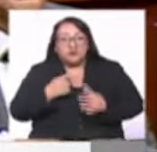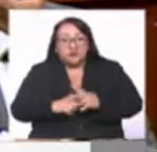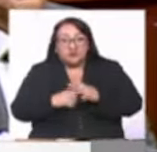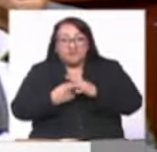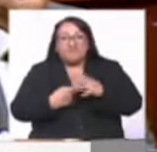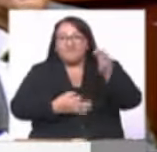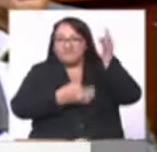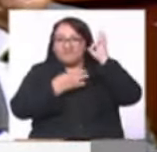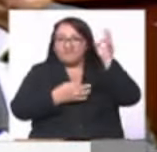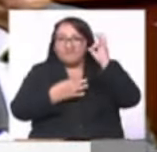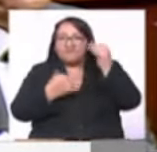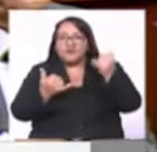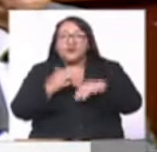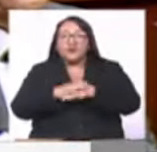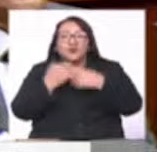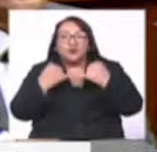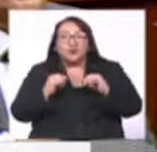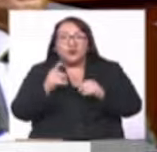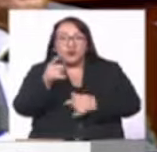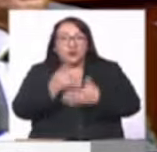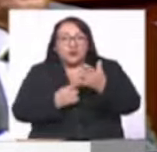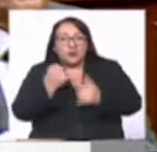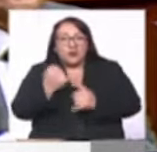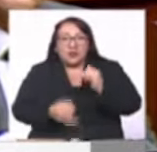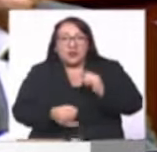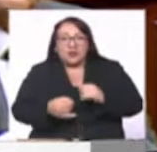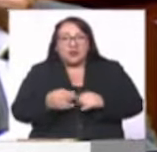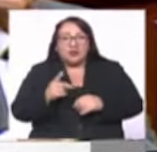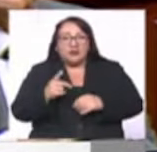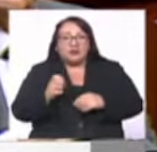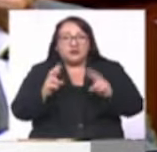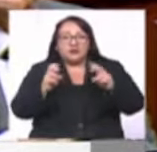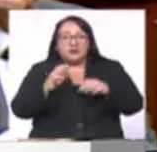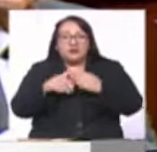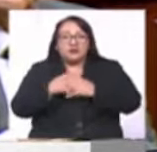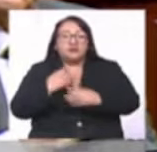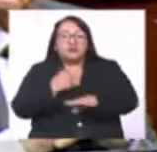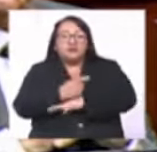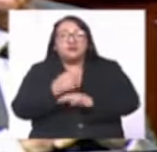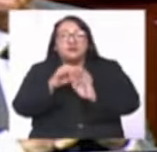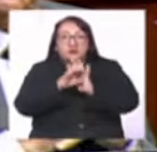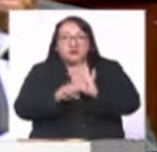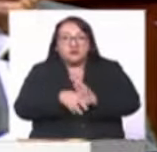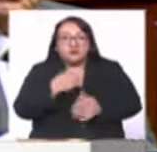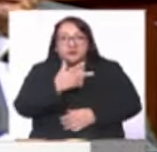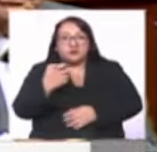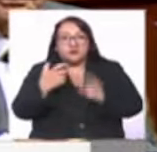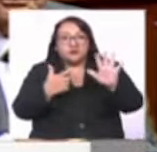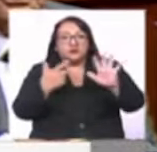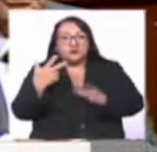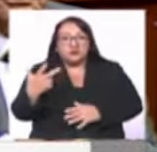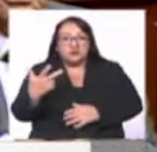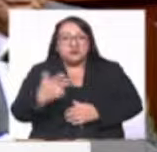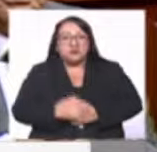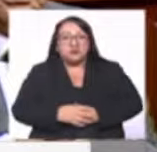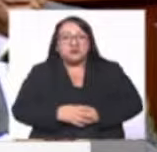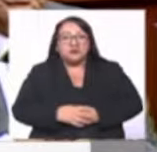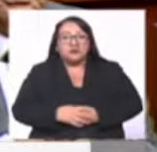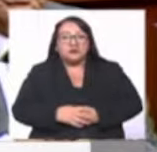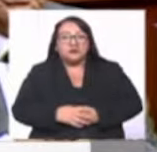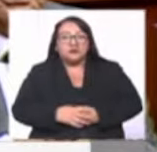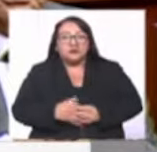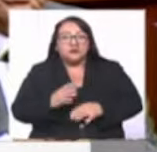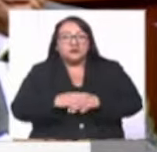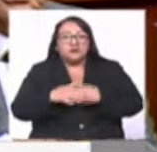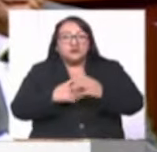la exposición sobre el informe final del caso de la denuncia constitucional 373 sobre los